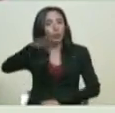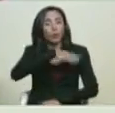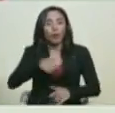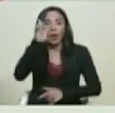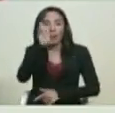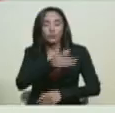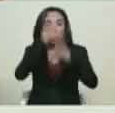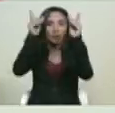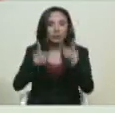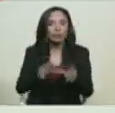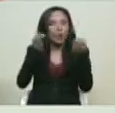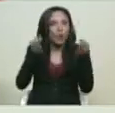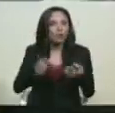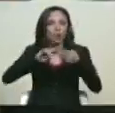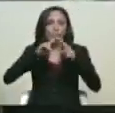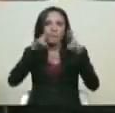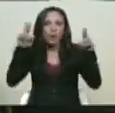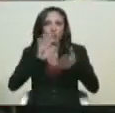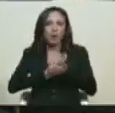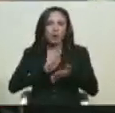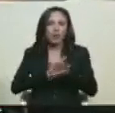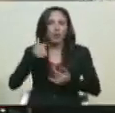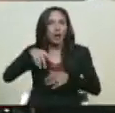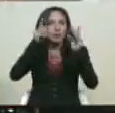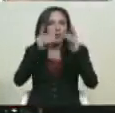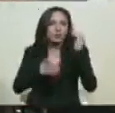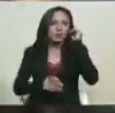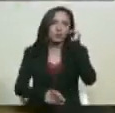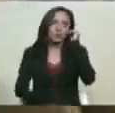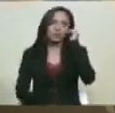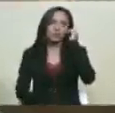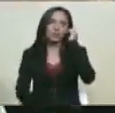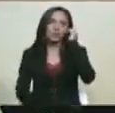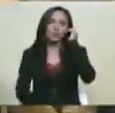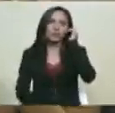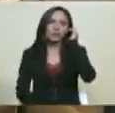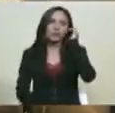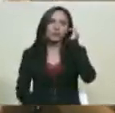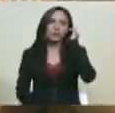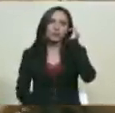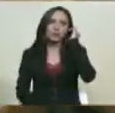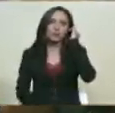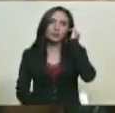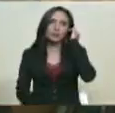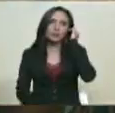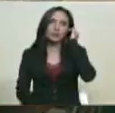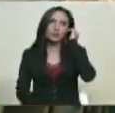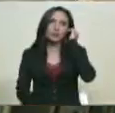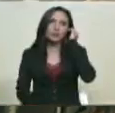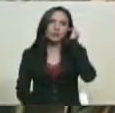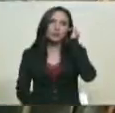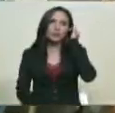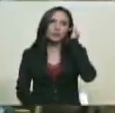y decidió en paz qué es lo que quiere y el futuro de este país.